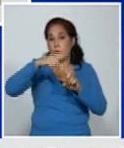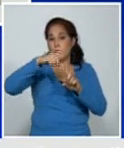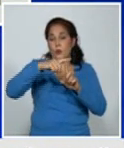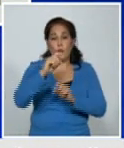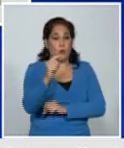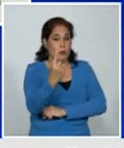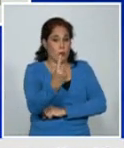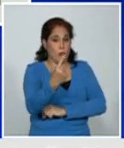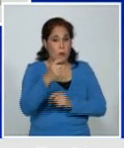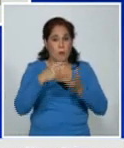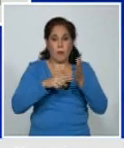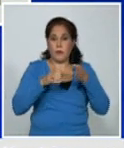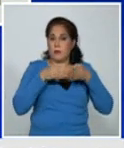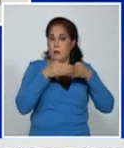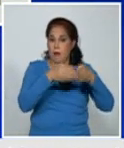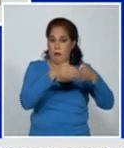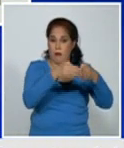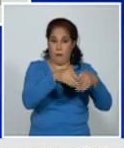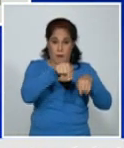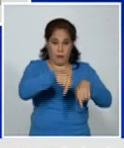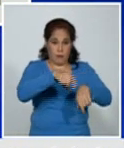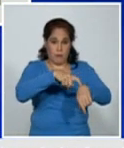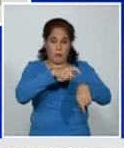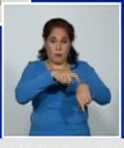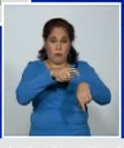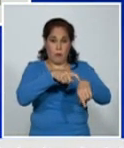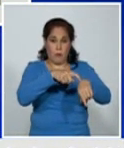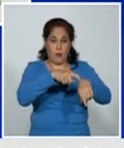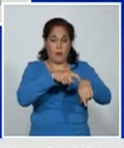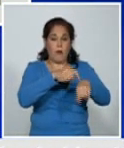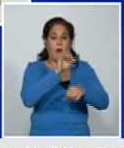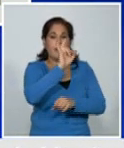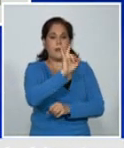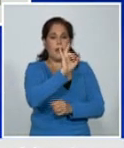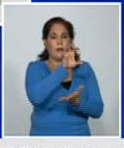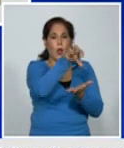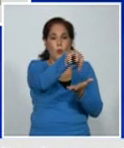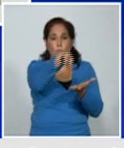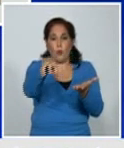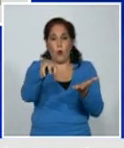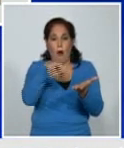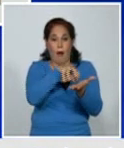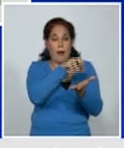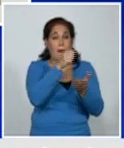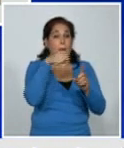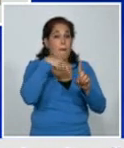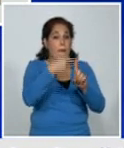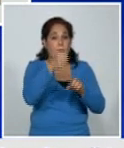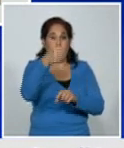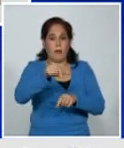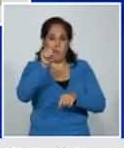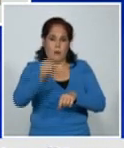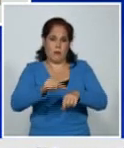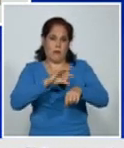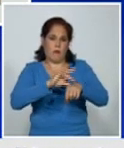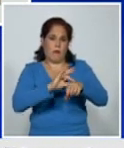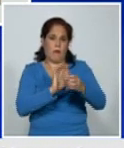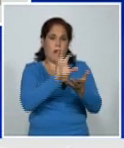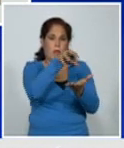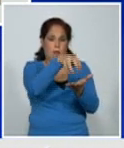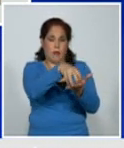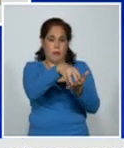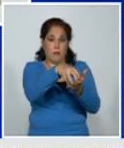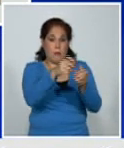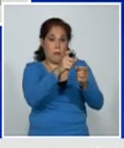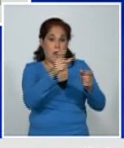en Granma tenemos en estos momentos 7 eventos abiertos, la provincia que mayor número tiene, Santiago